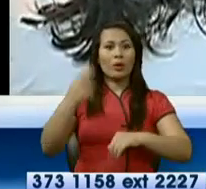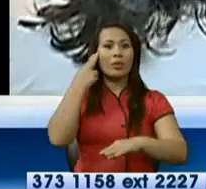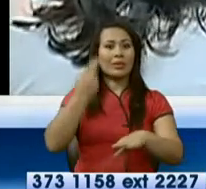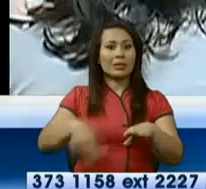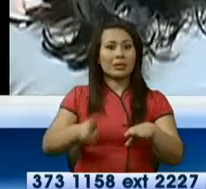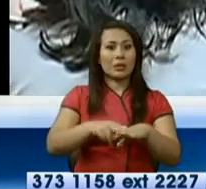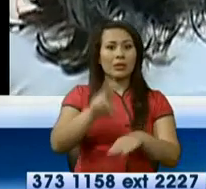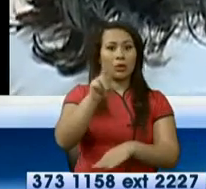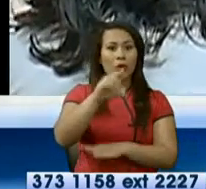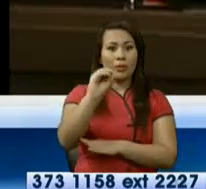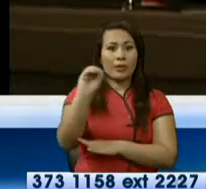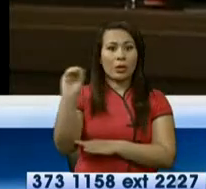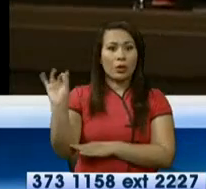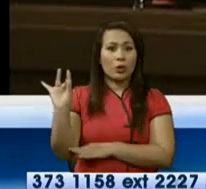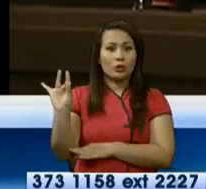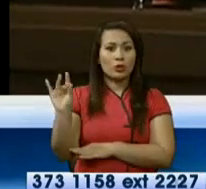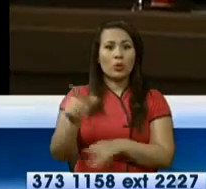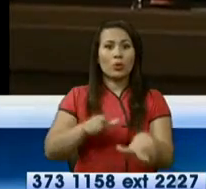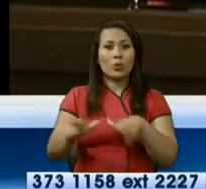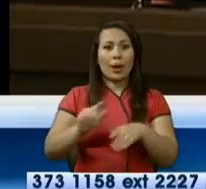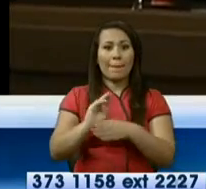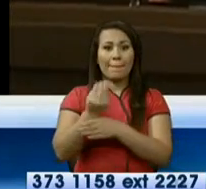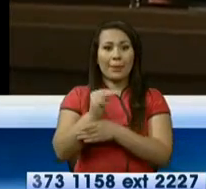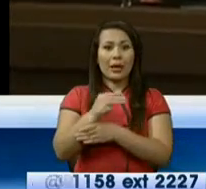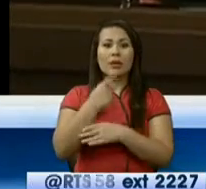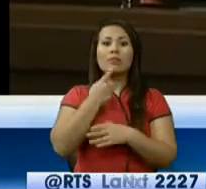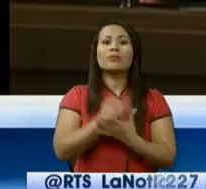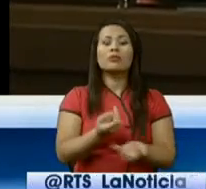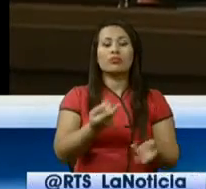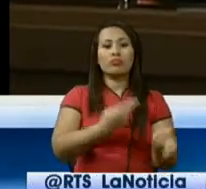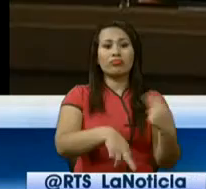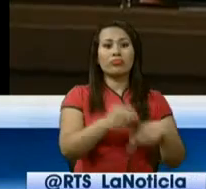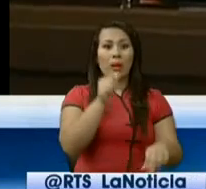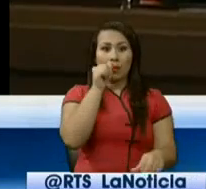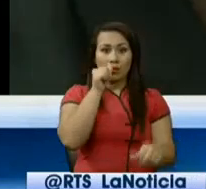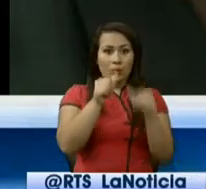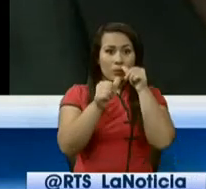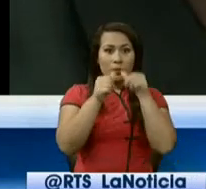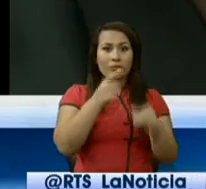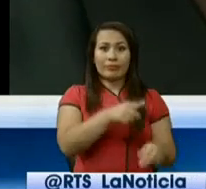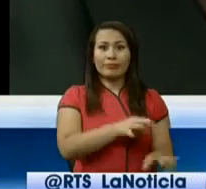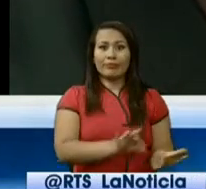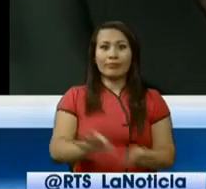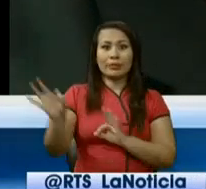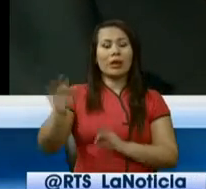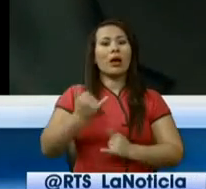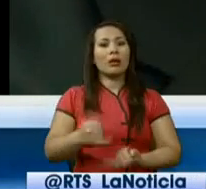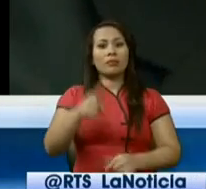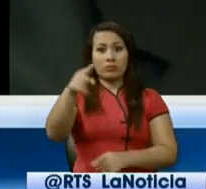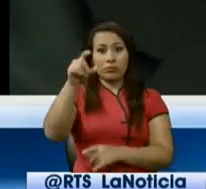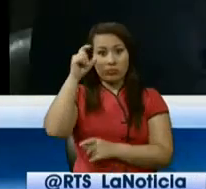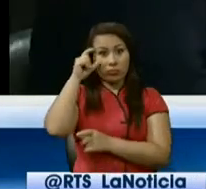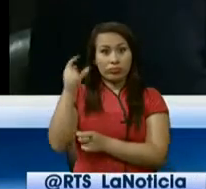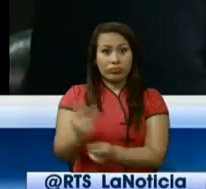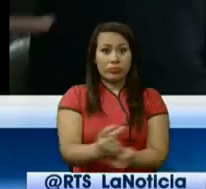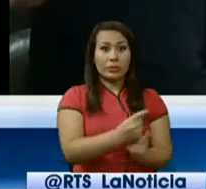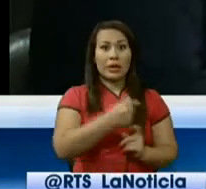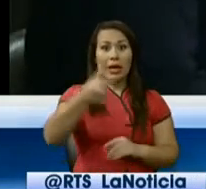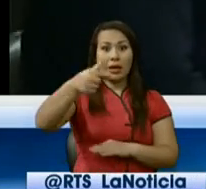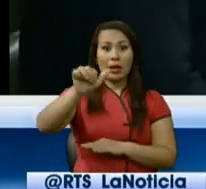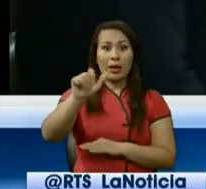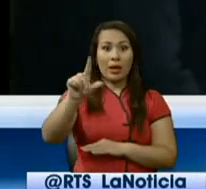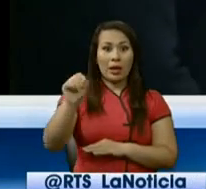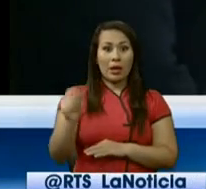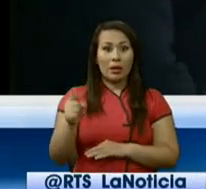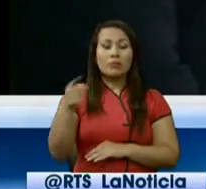de 2008 en Macas. Es así que fue sentenciado por tráfico de influencias. El fiscal de la Nación, Galo Chiriboga, señaló que lo que se